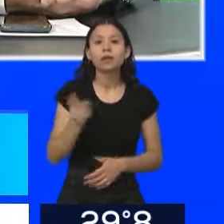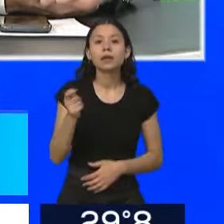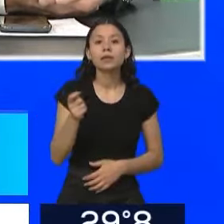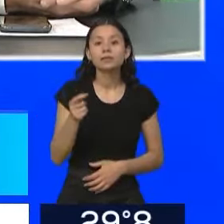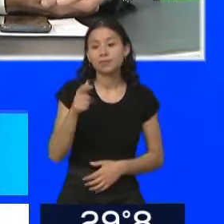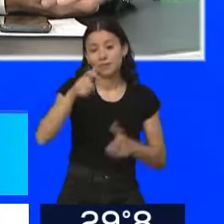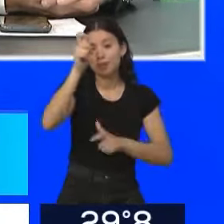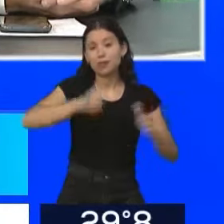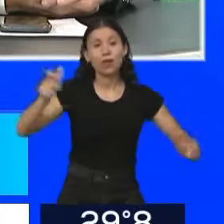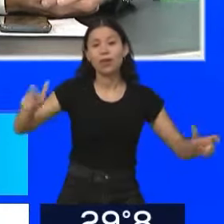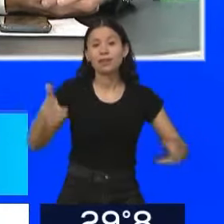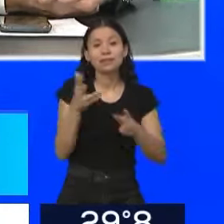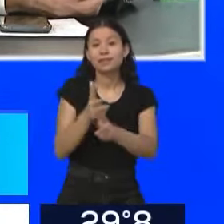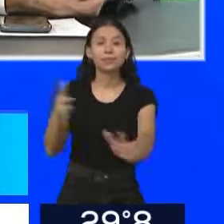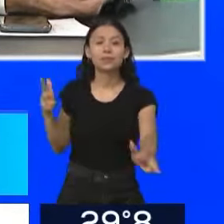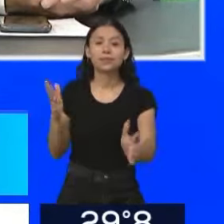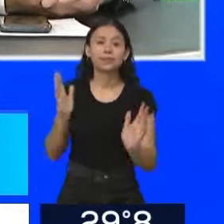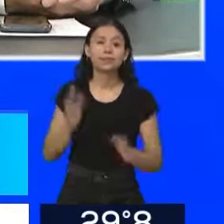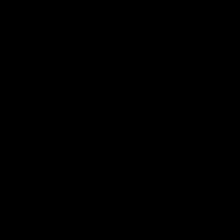son los iba a decir la palabra, pero no la puedo decir. Está bien. Gracias.